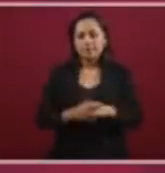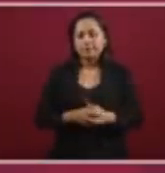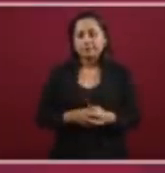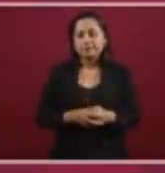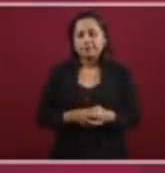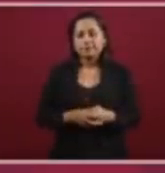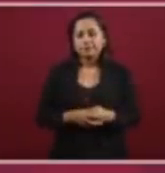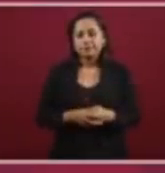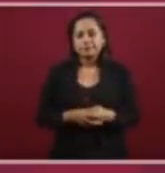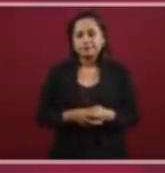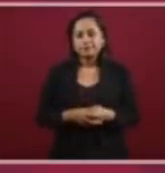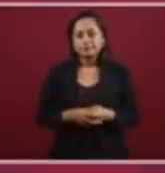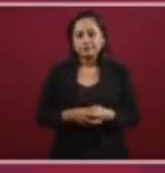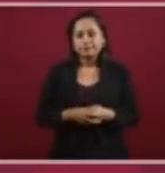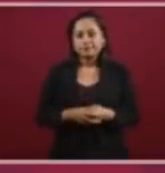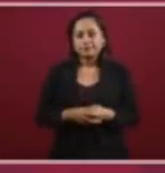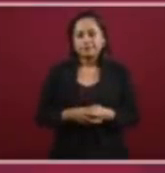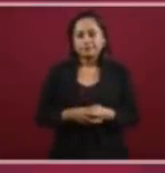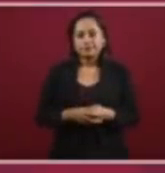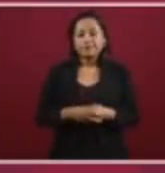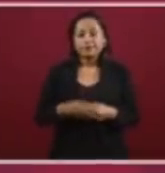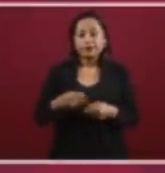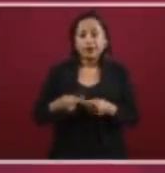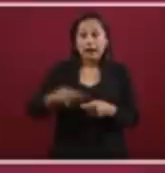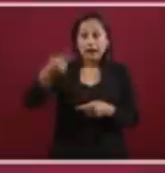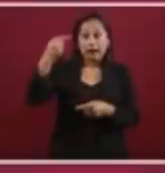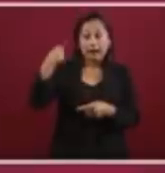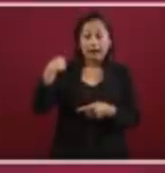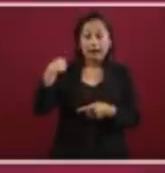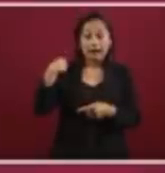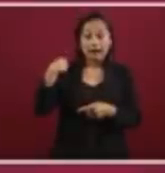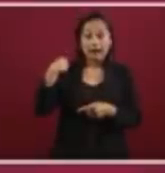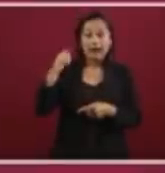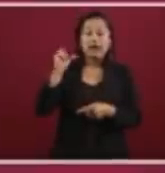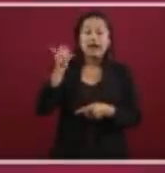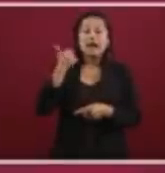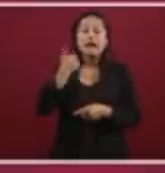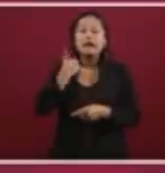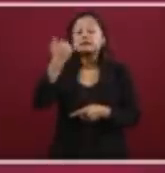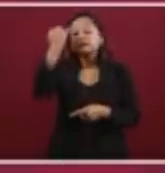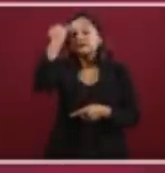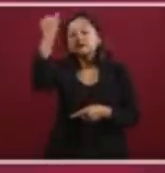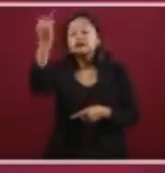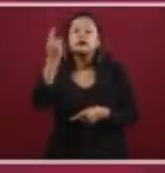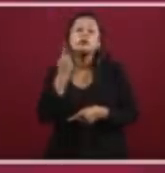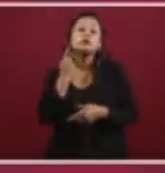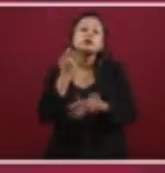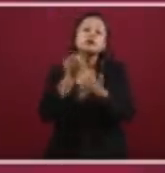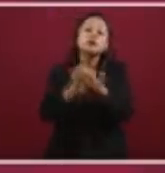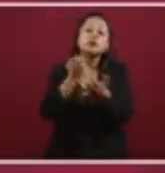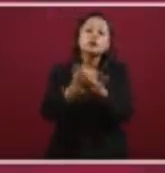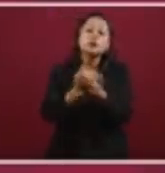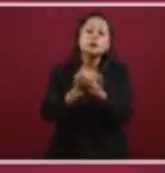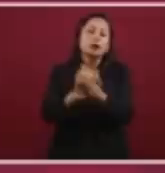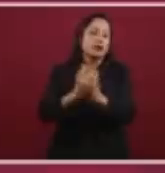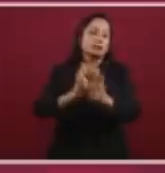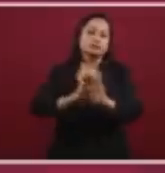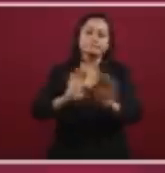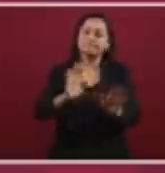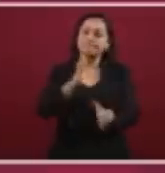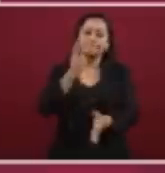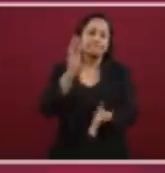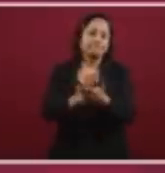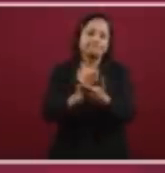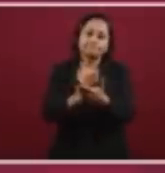ya no es esa es la política económica que se aplica ya no